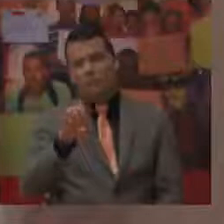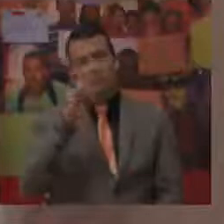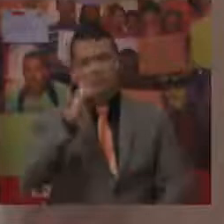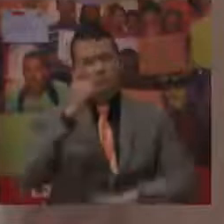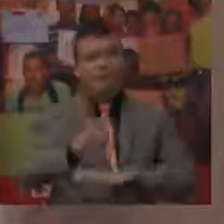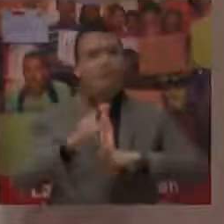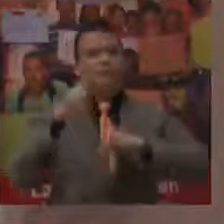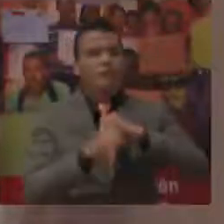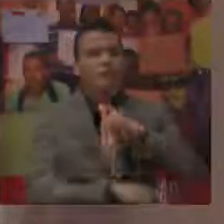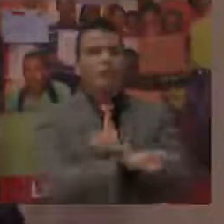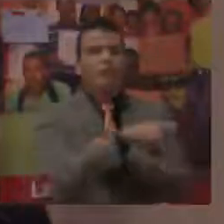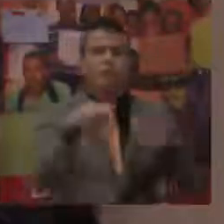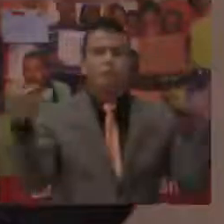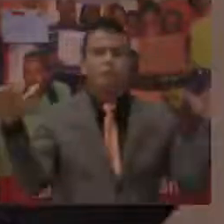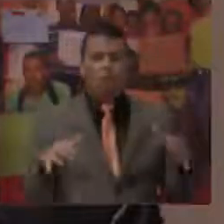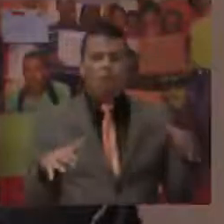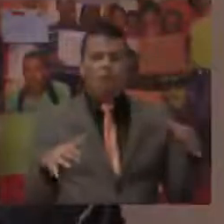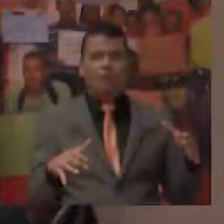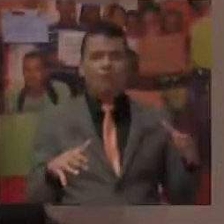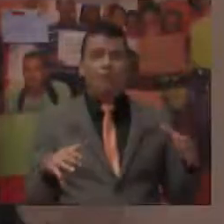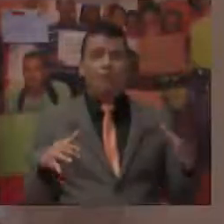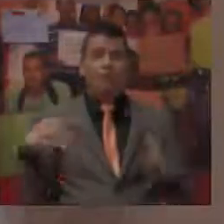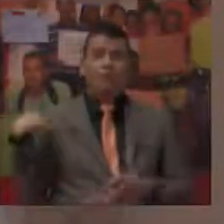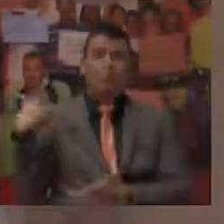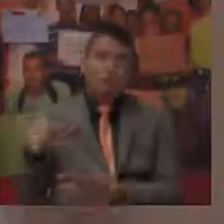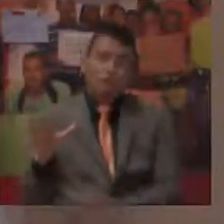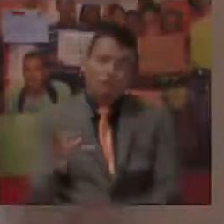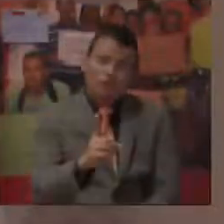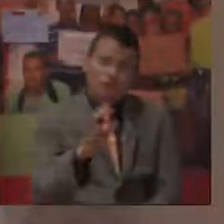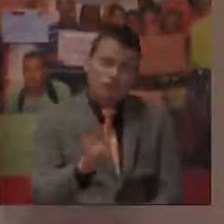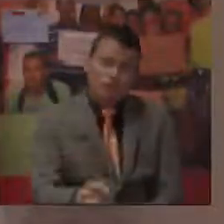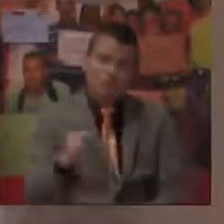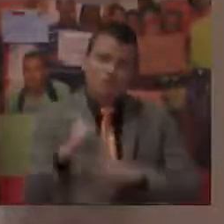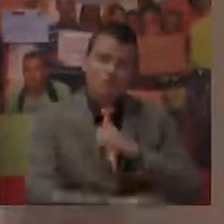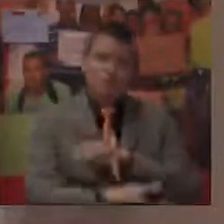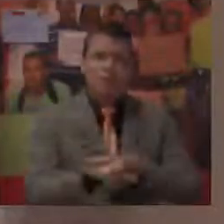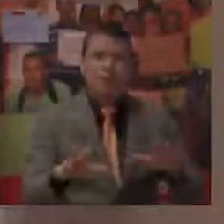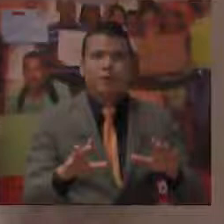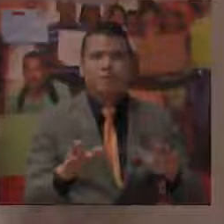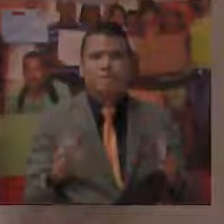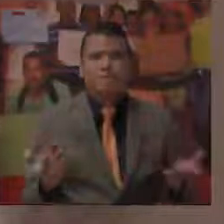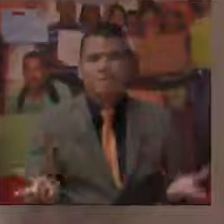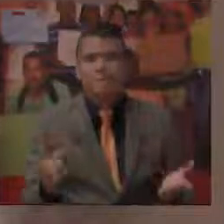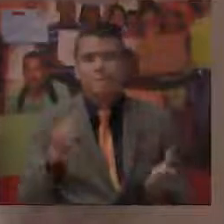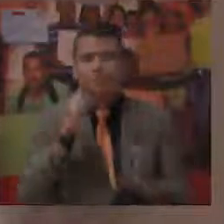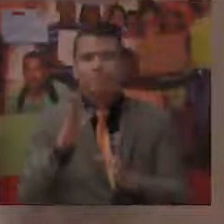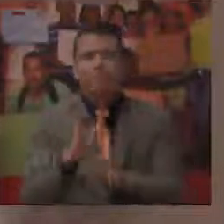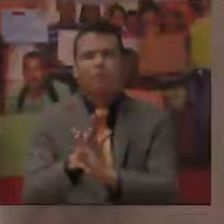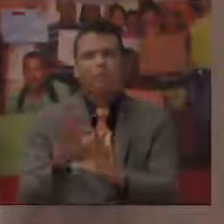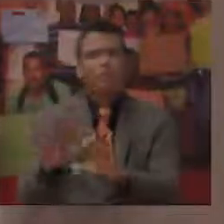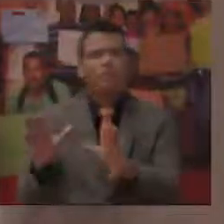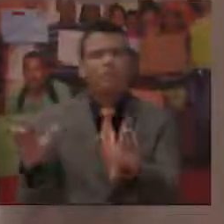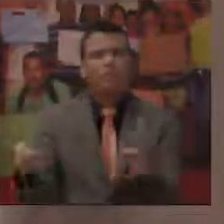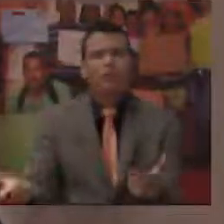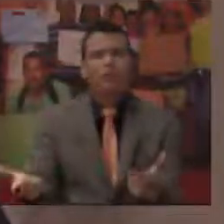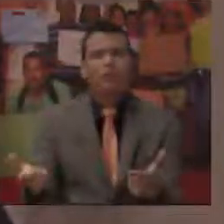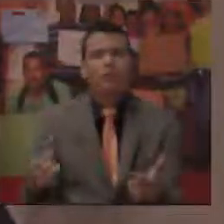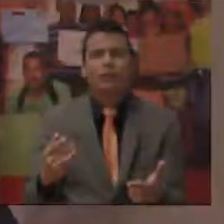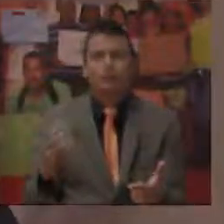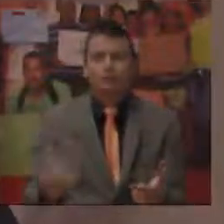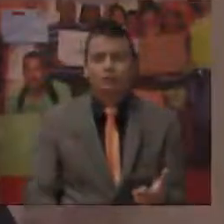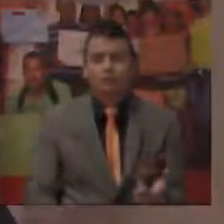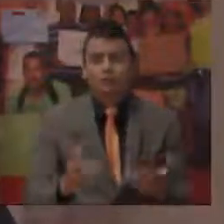sentencias condenatorias, finalmente todos llegarán a ser condenados, pero la problemática radica, entre otros, en que no se